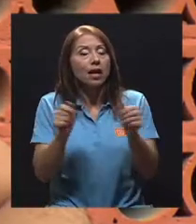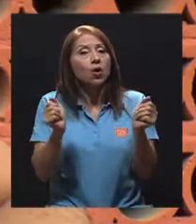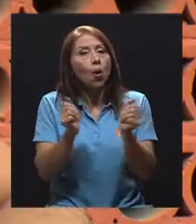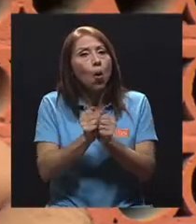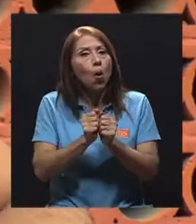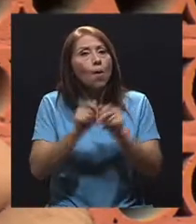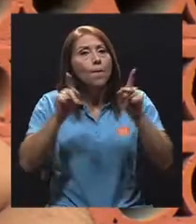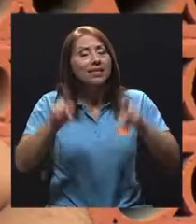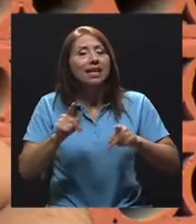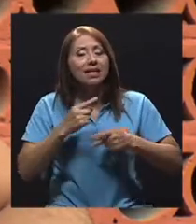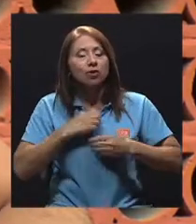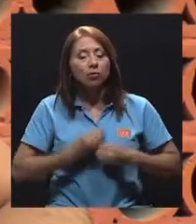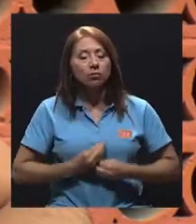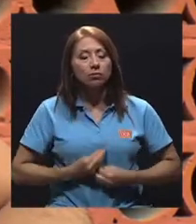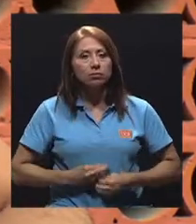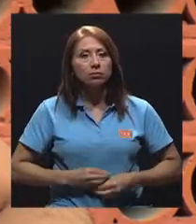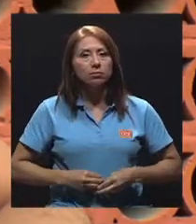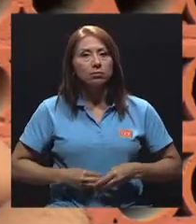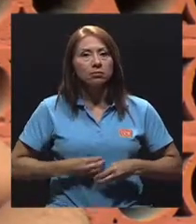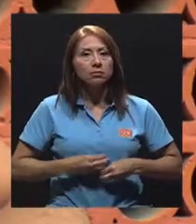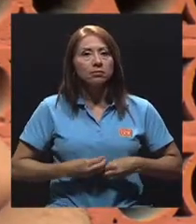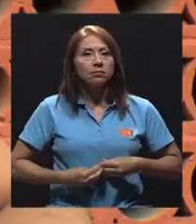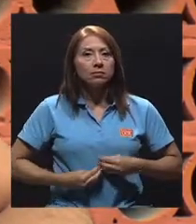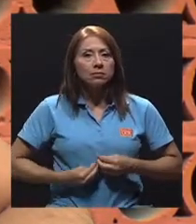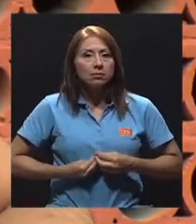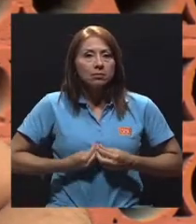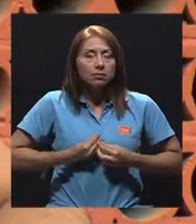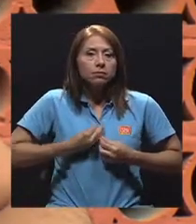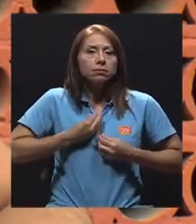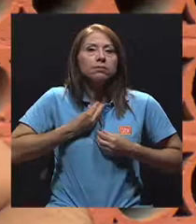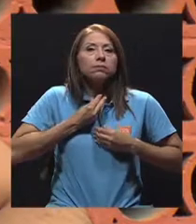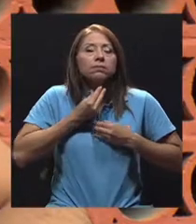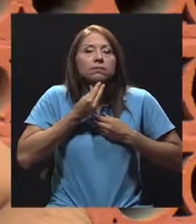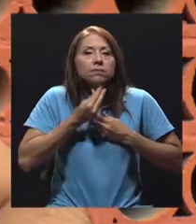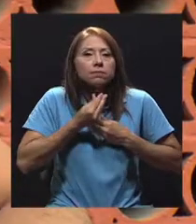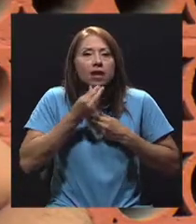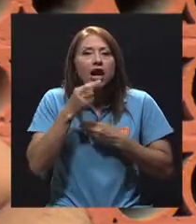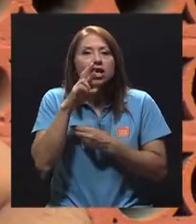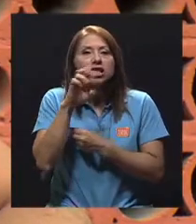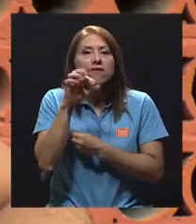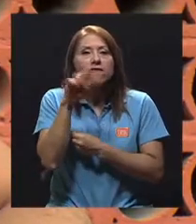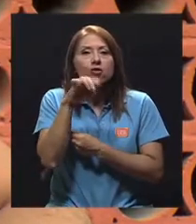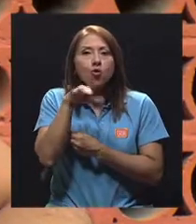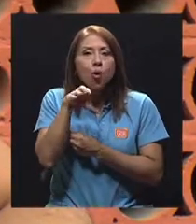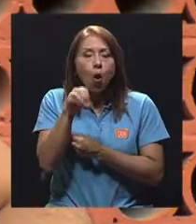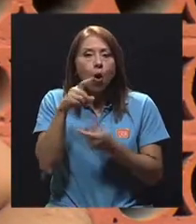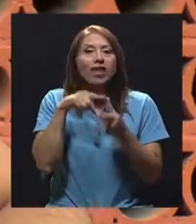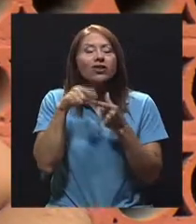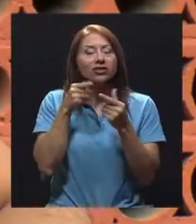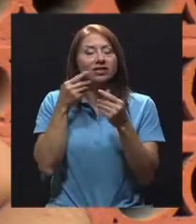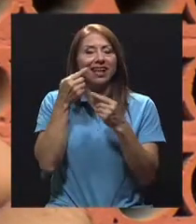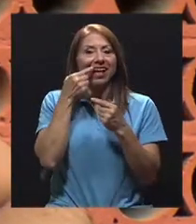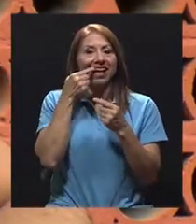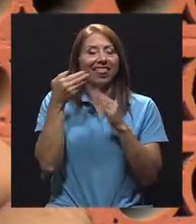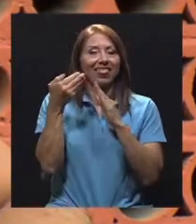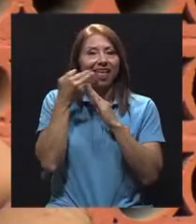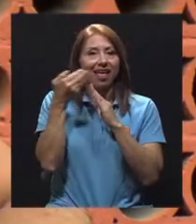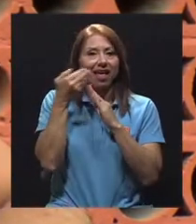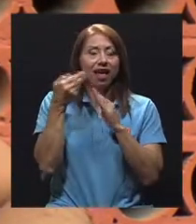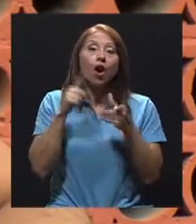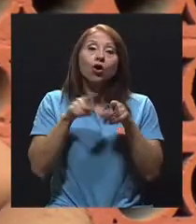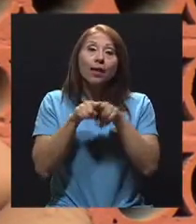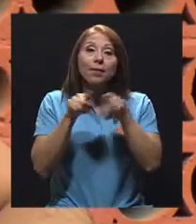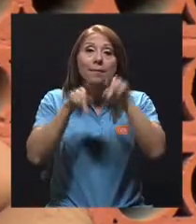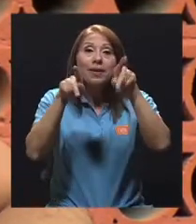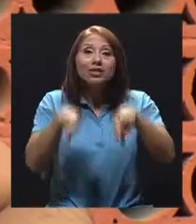algún tipo de reflujo gástrico. El ácido del estómago sube a la cavidad oral y produce este tipo de daño en el esmalte. O personas